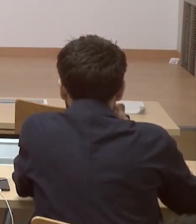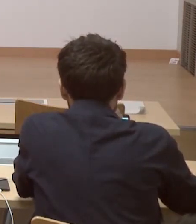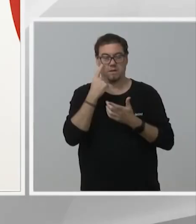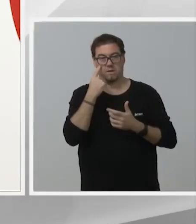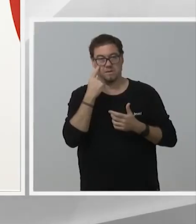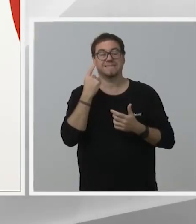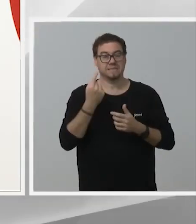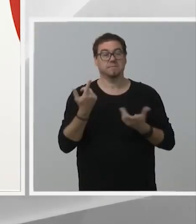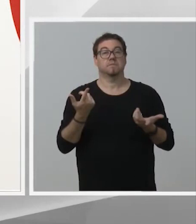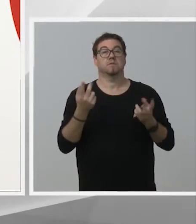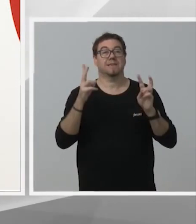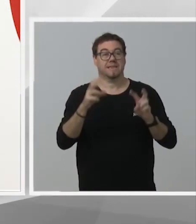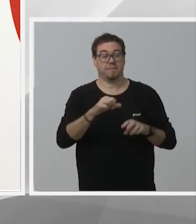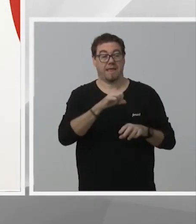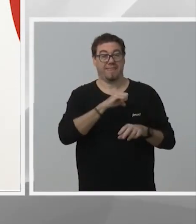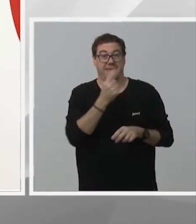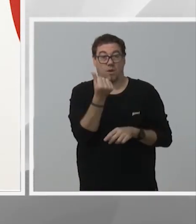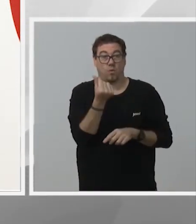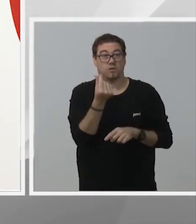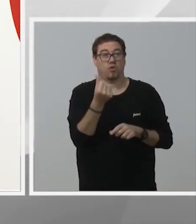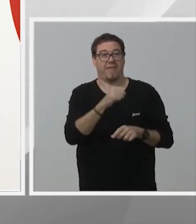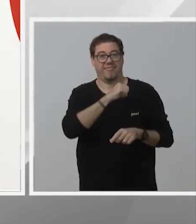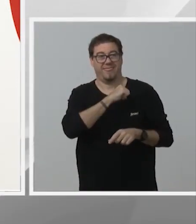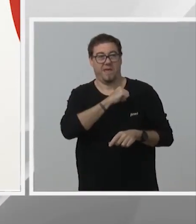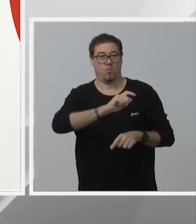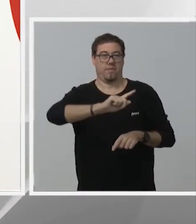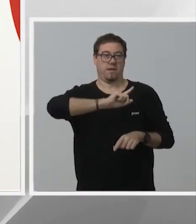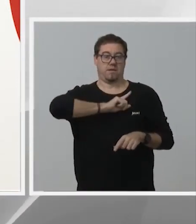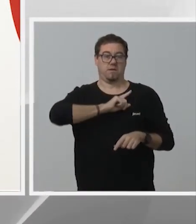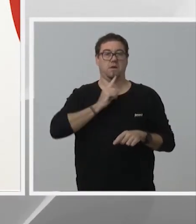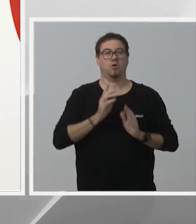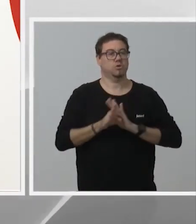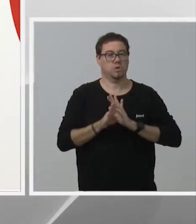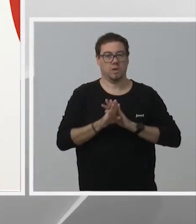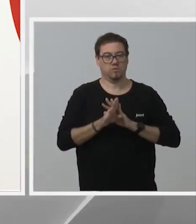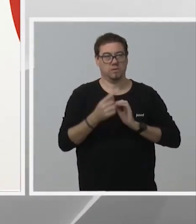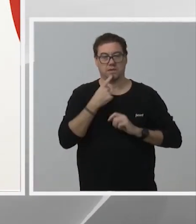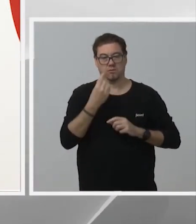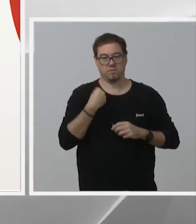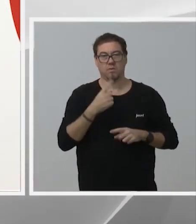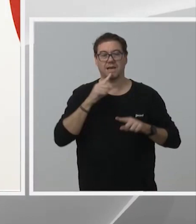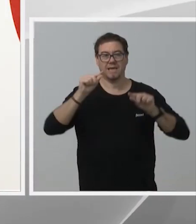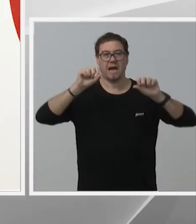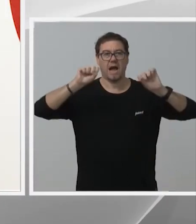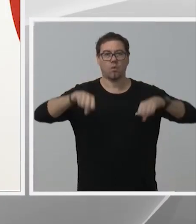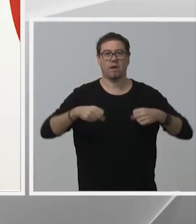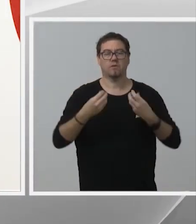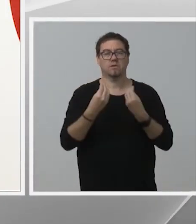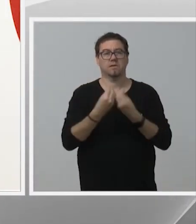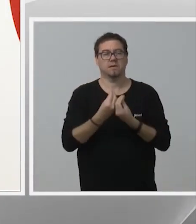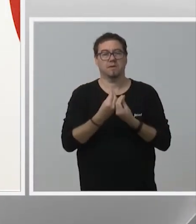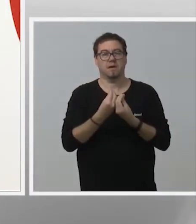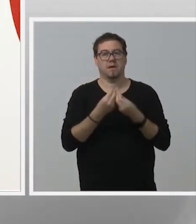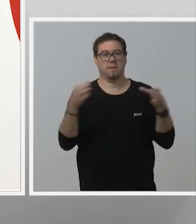el nuevo Gobierno de España y lo que va a exigir el Consell. Merino destaca que la Comunidad Valenciana es la que realmente está